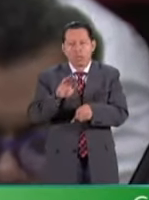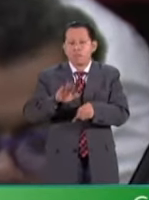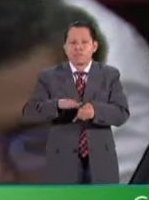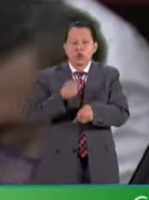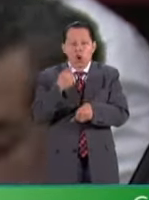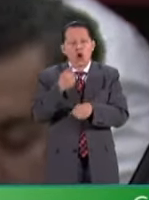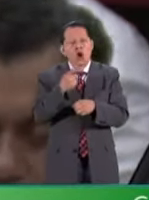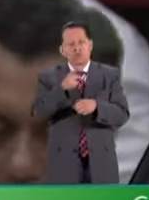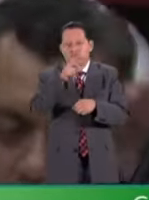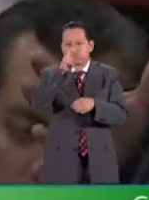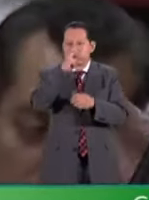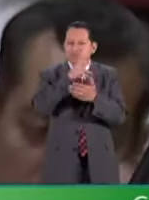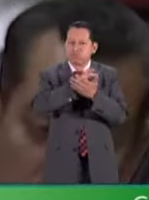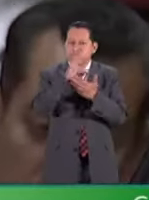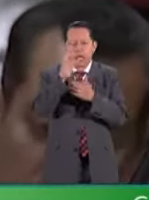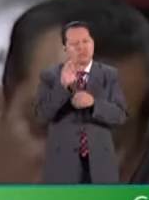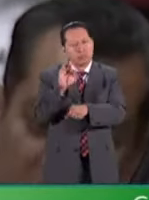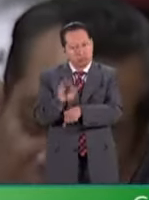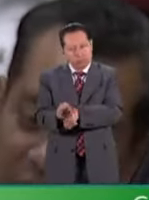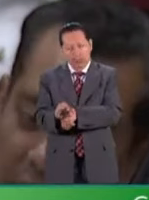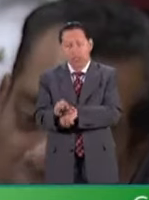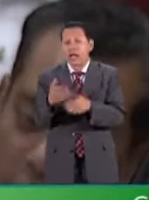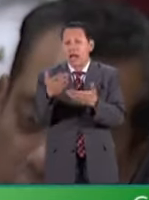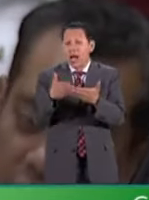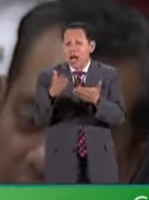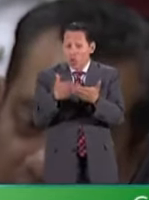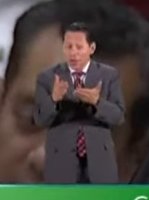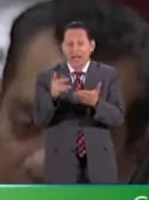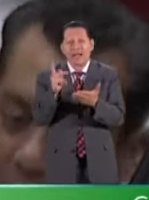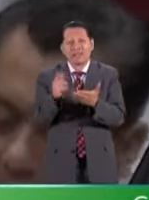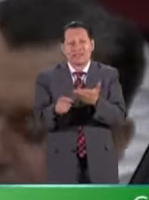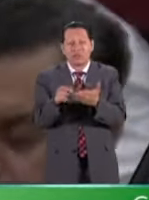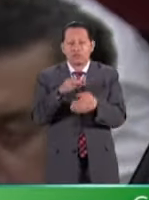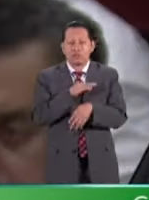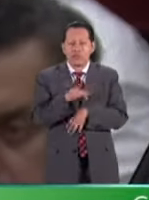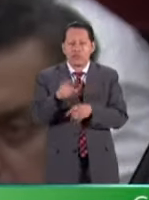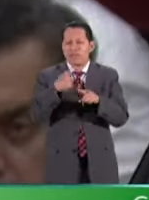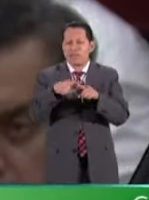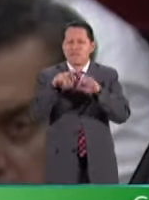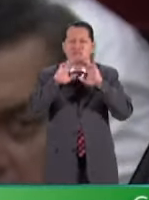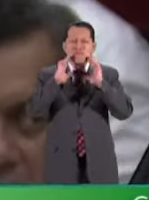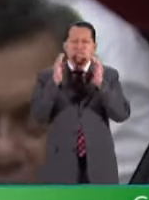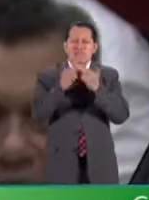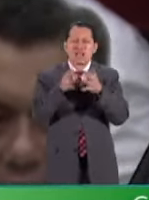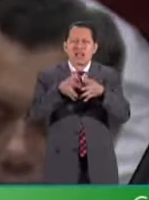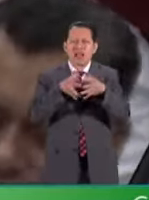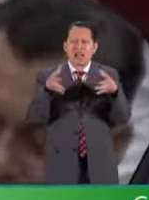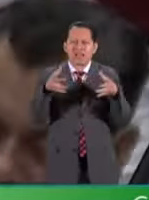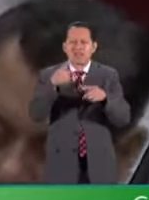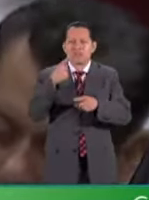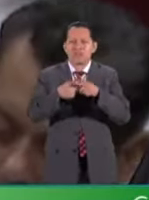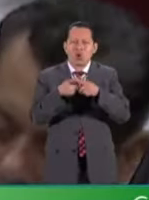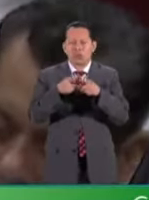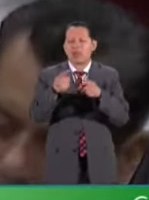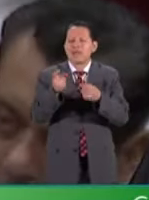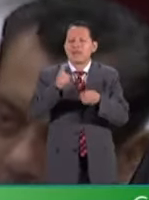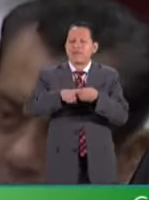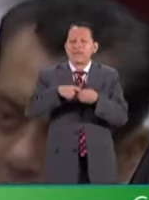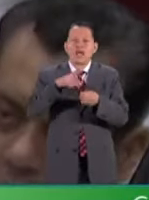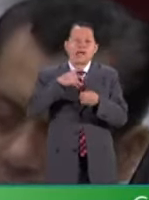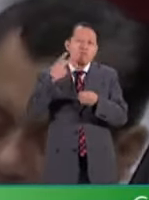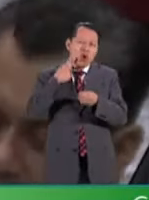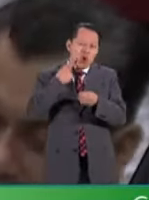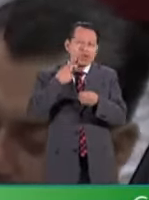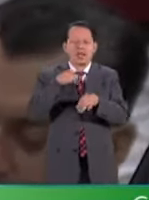fuerte y el arbitrario con esta reforma abrimos la puerta que la redes macr criminales conformadas por estructuras políticas